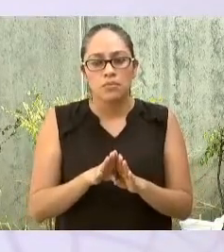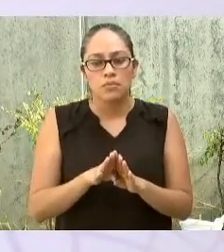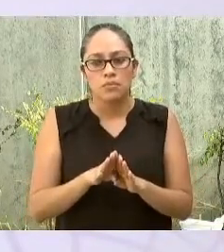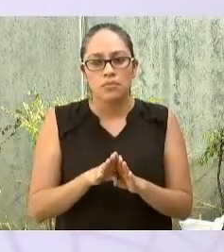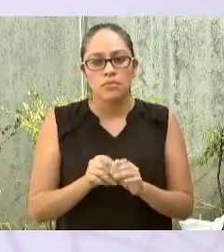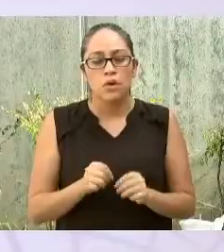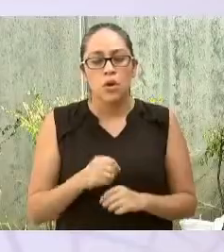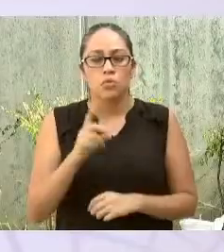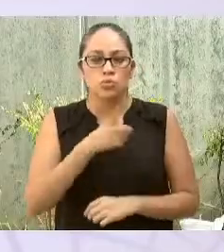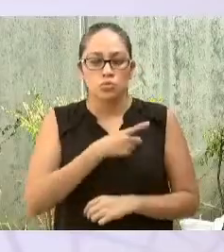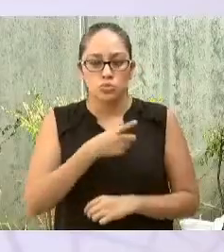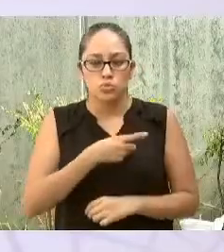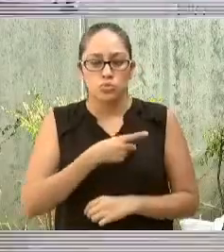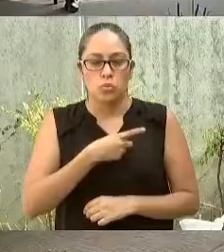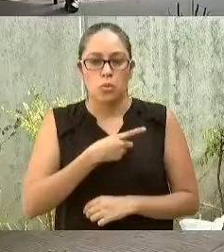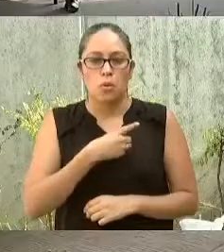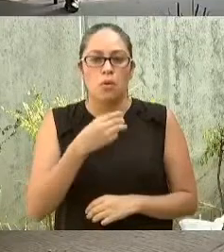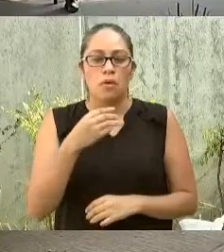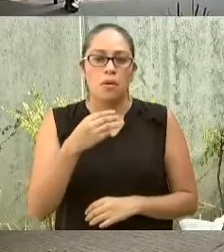en mensajes,